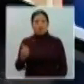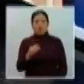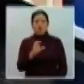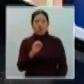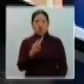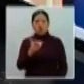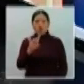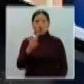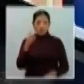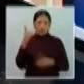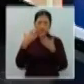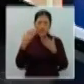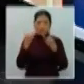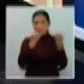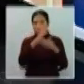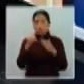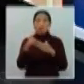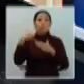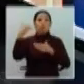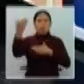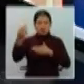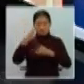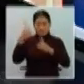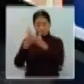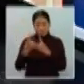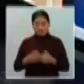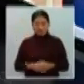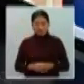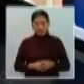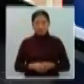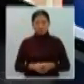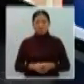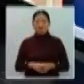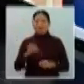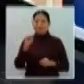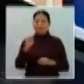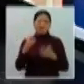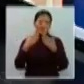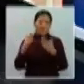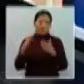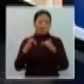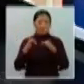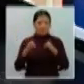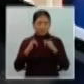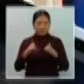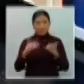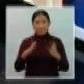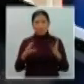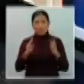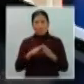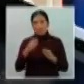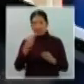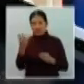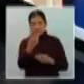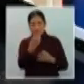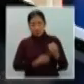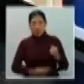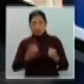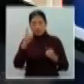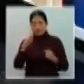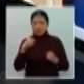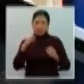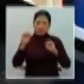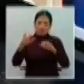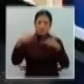población. Hasta una próxima oportunidad. Muchísimas gracias, Camila. Muchas gracias, Iván. Les agradezco mucho. Para